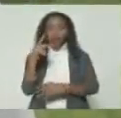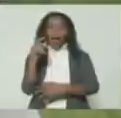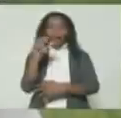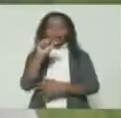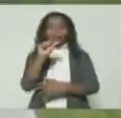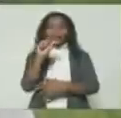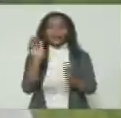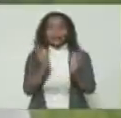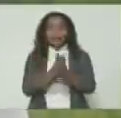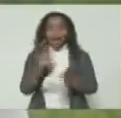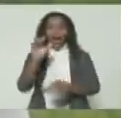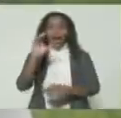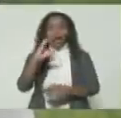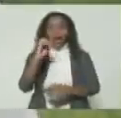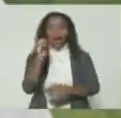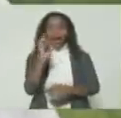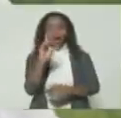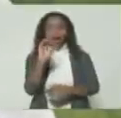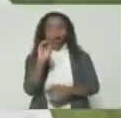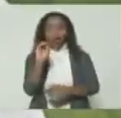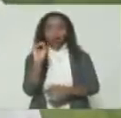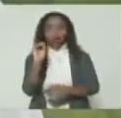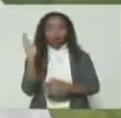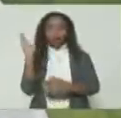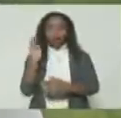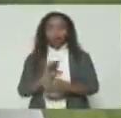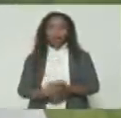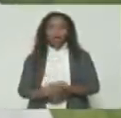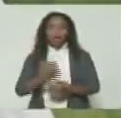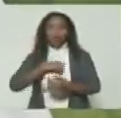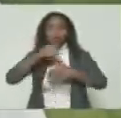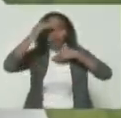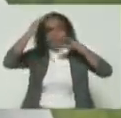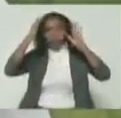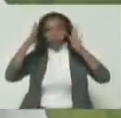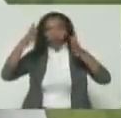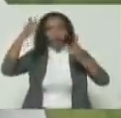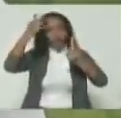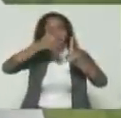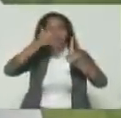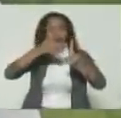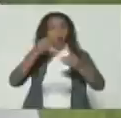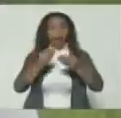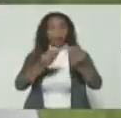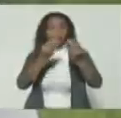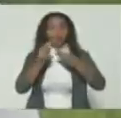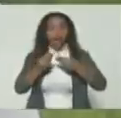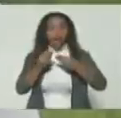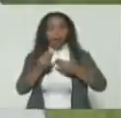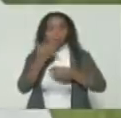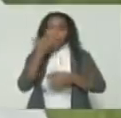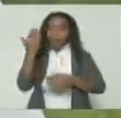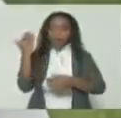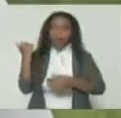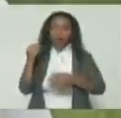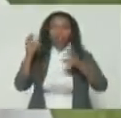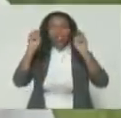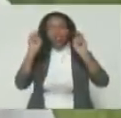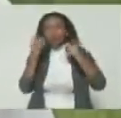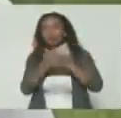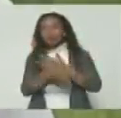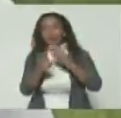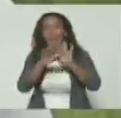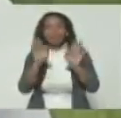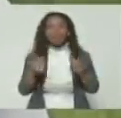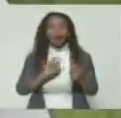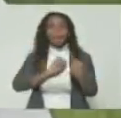Carlos, sector La Morita. Estamos aquí atendiendo en la instrucción que usted diera hace unos días en el marco de la Mesa de